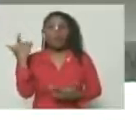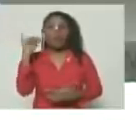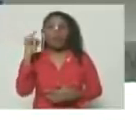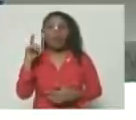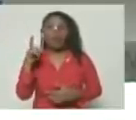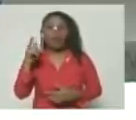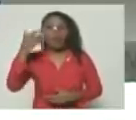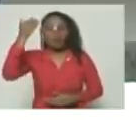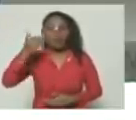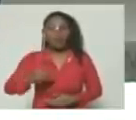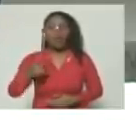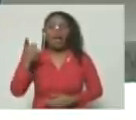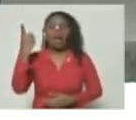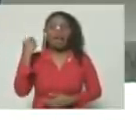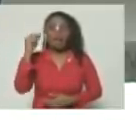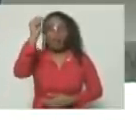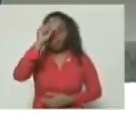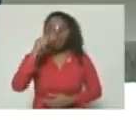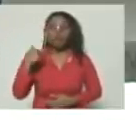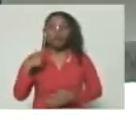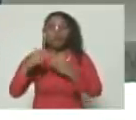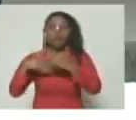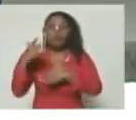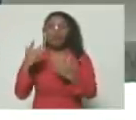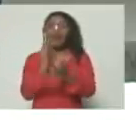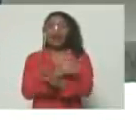enseñé ayer domingo, después del juego de